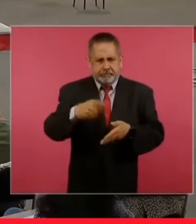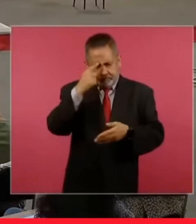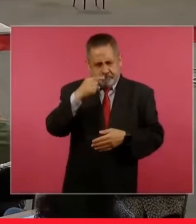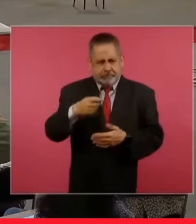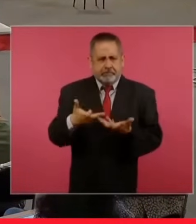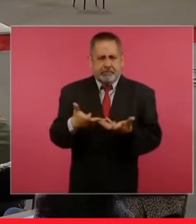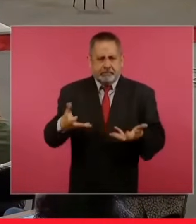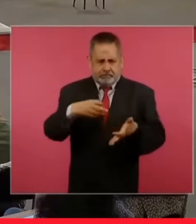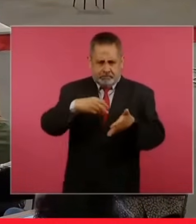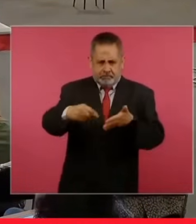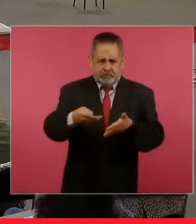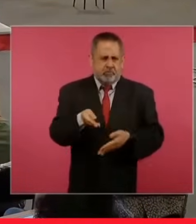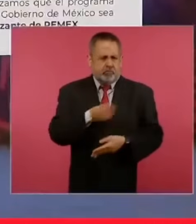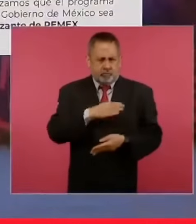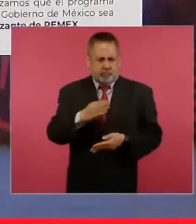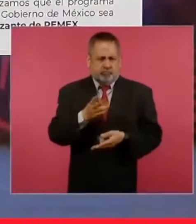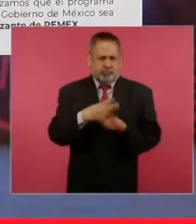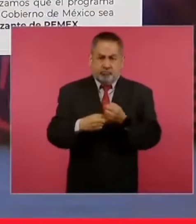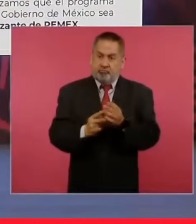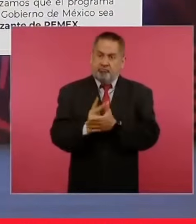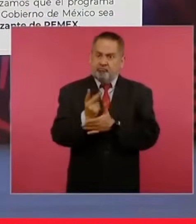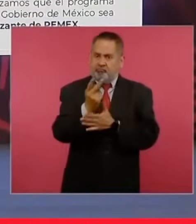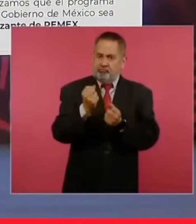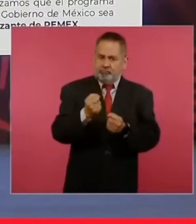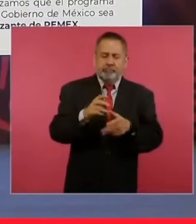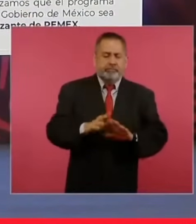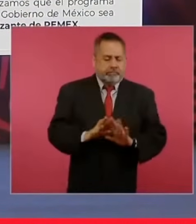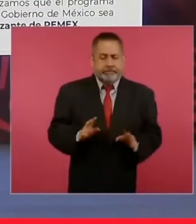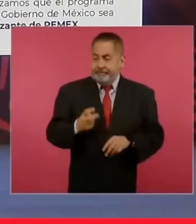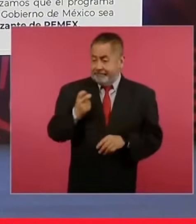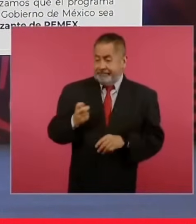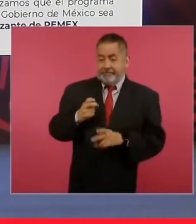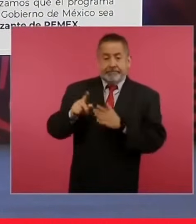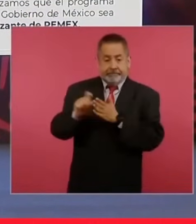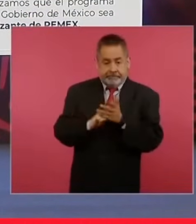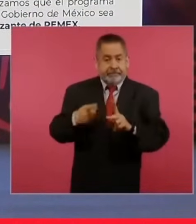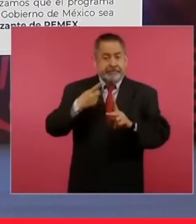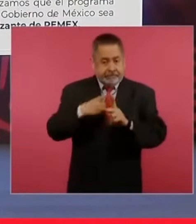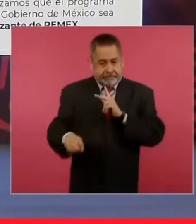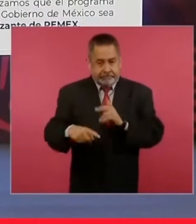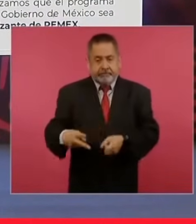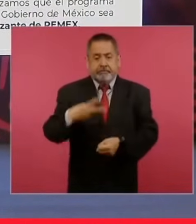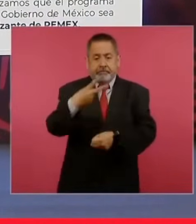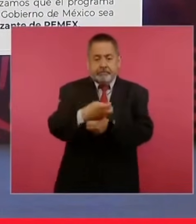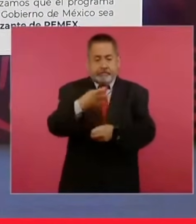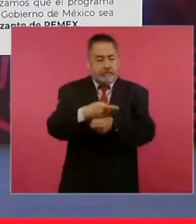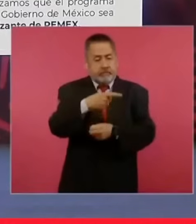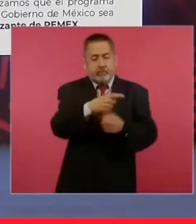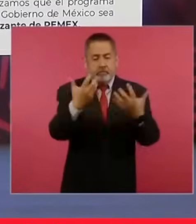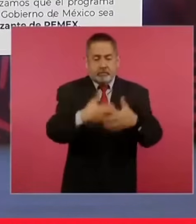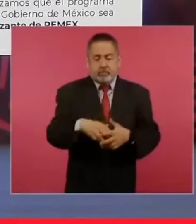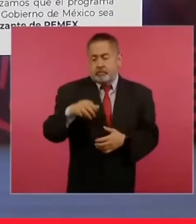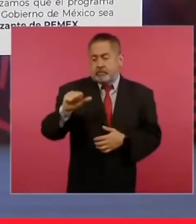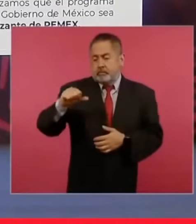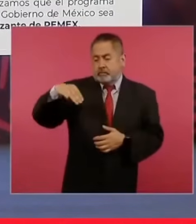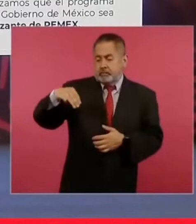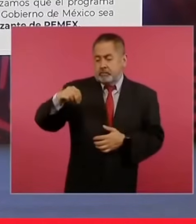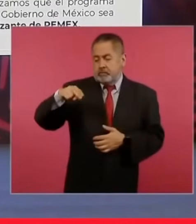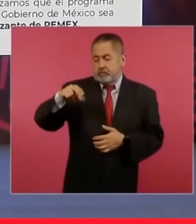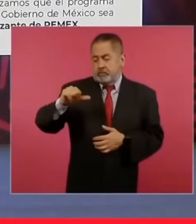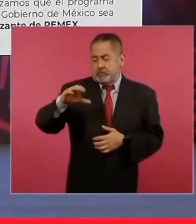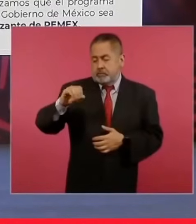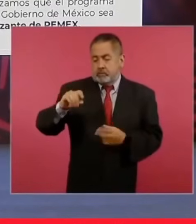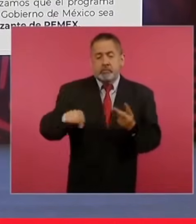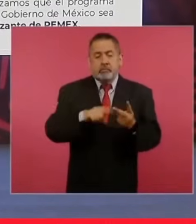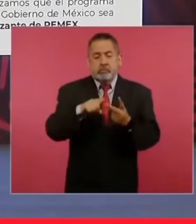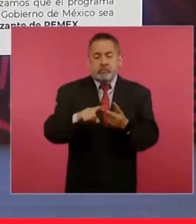afortunadamente ya en este mes ya arrancamos la segunda planta de amoníaco y la segunda planta de urea y